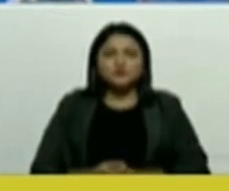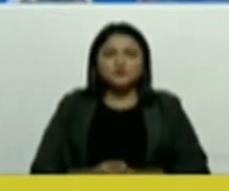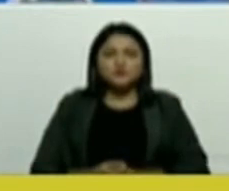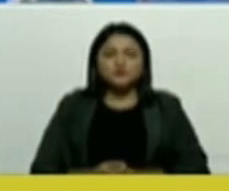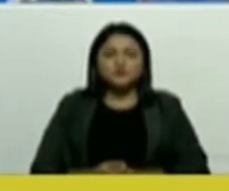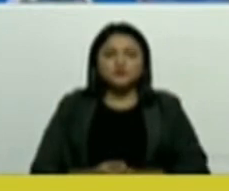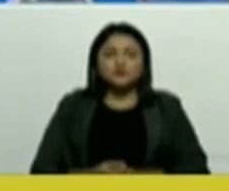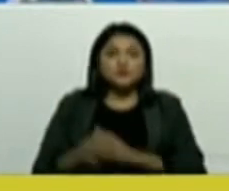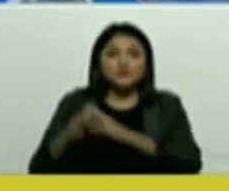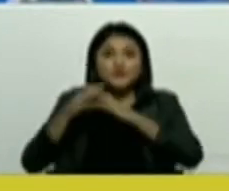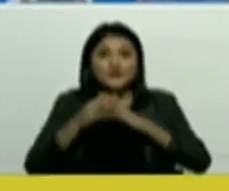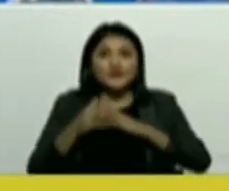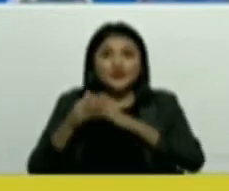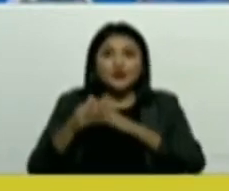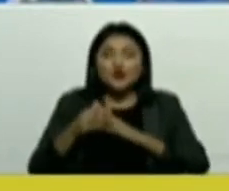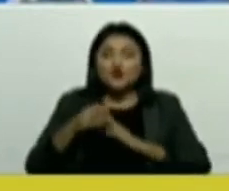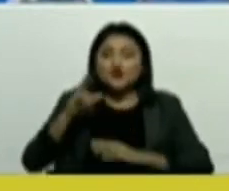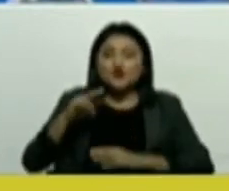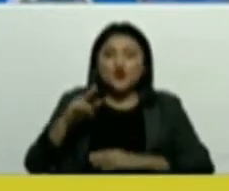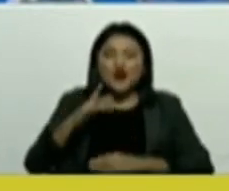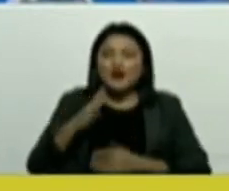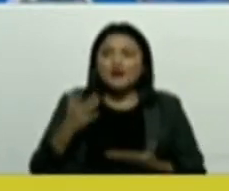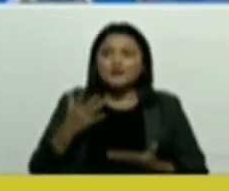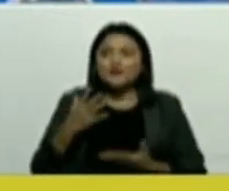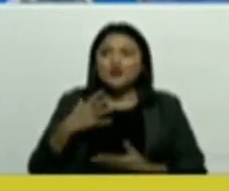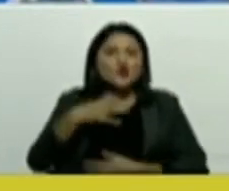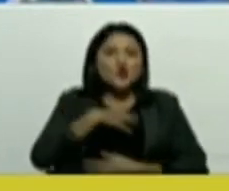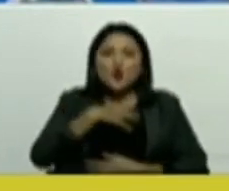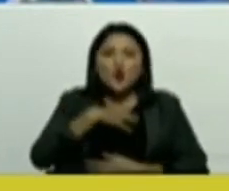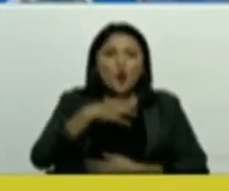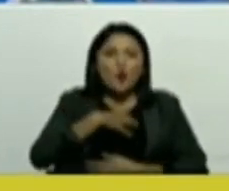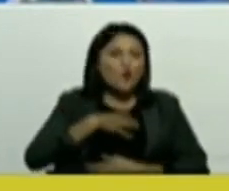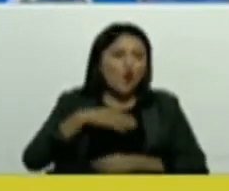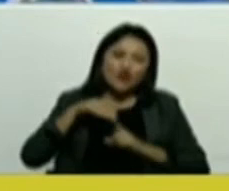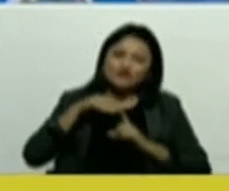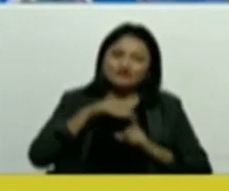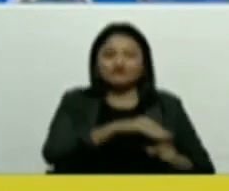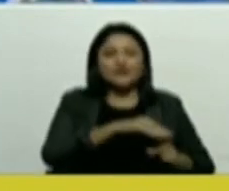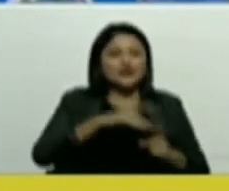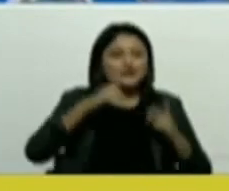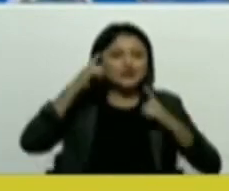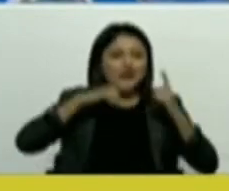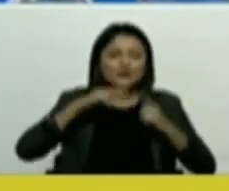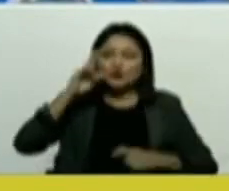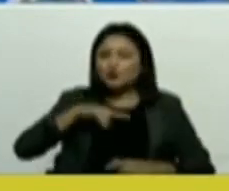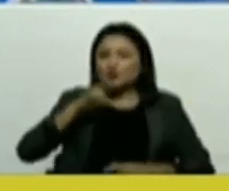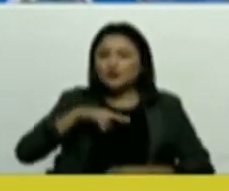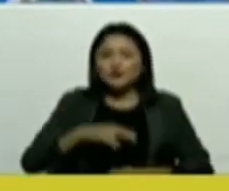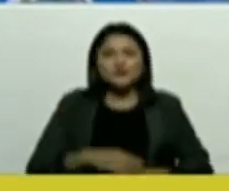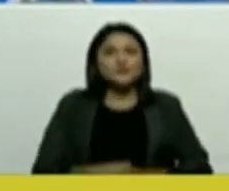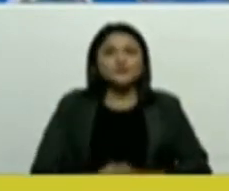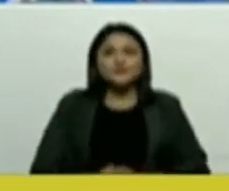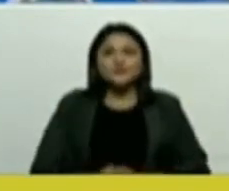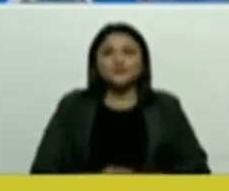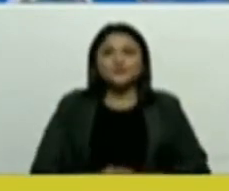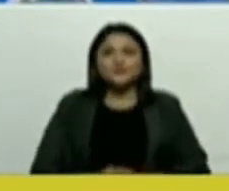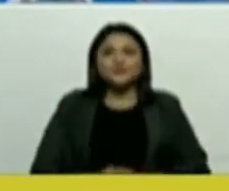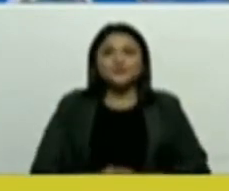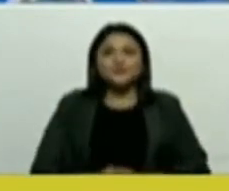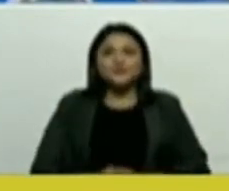did not conquer him. El imperialismo nunca pudo conquistarlo. Neither did